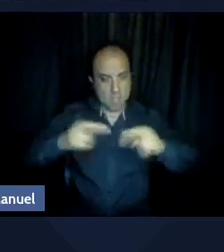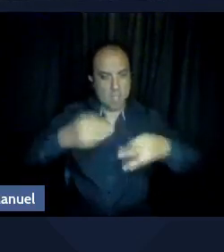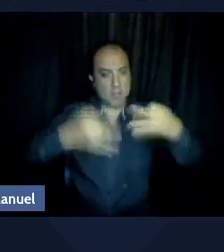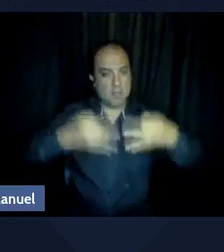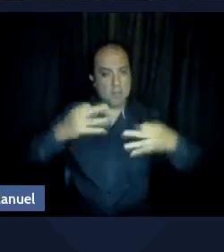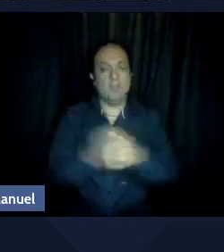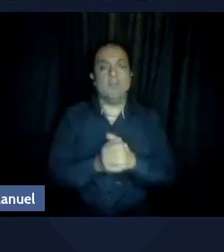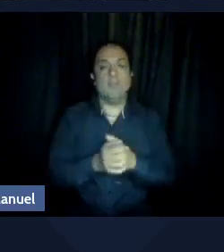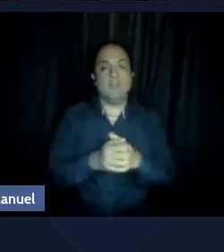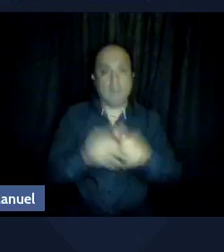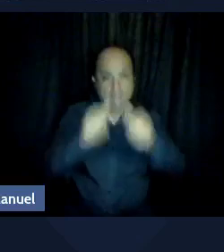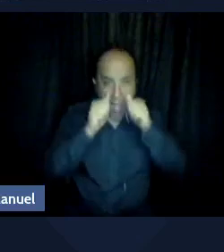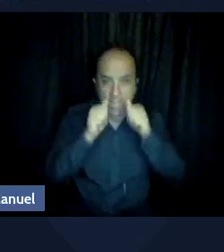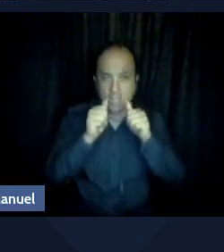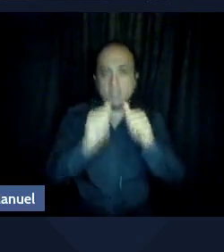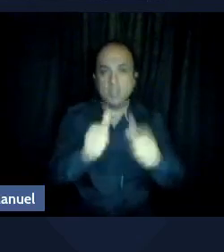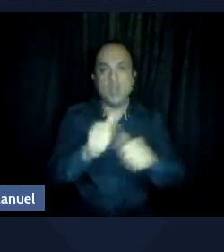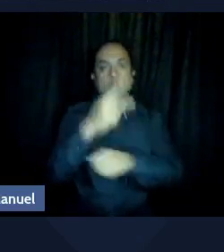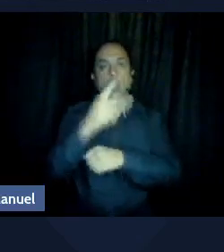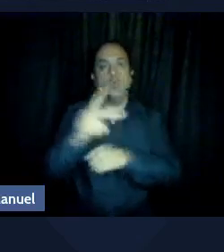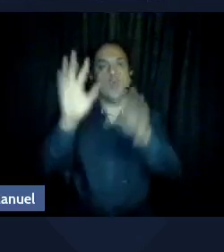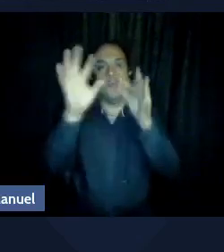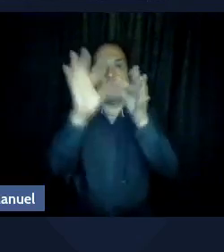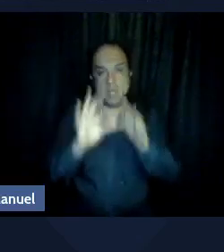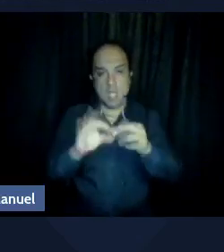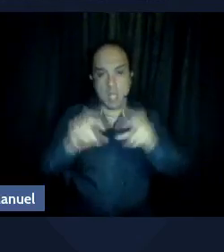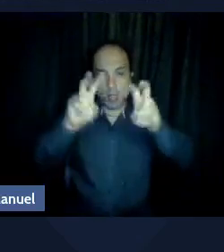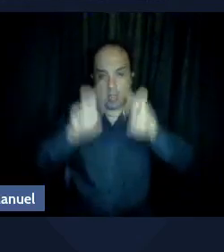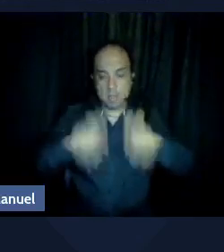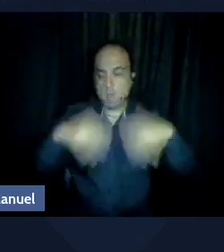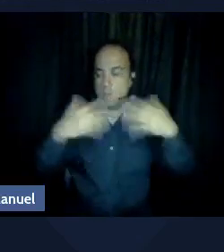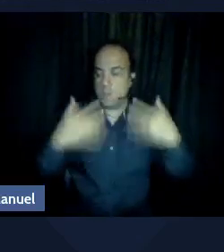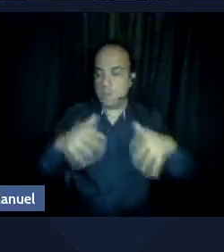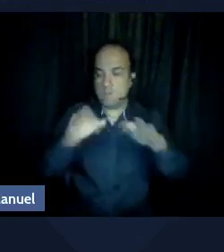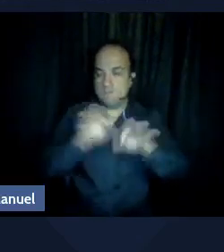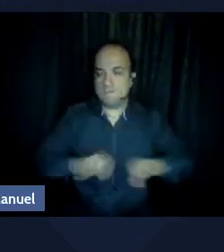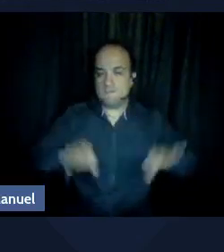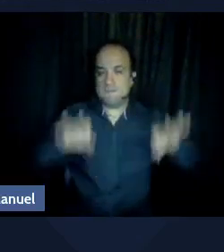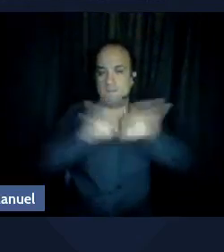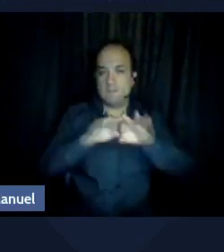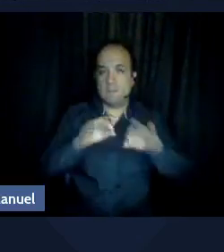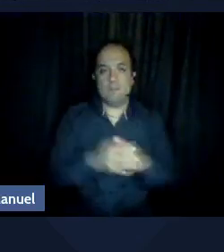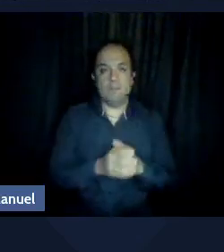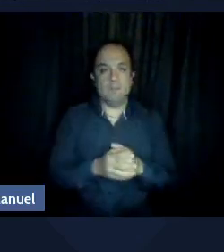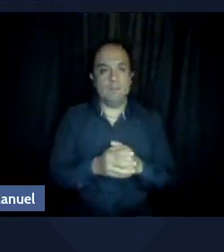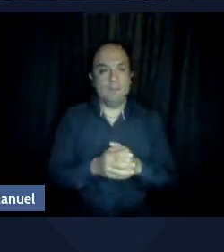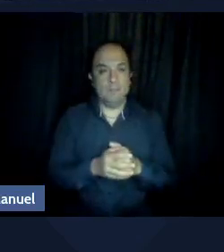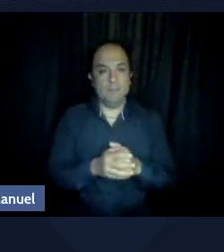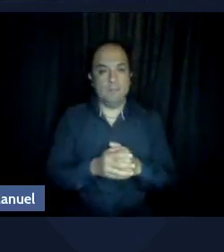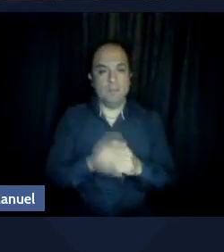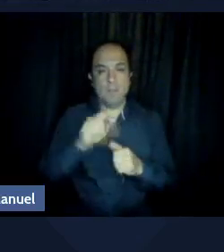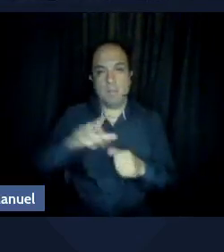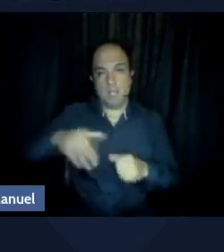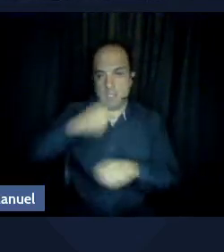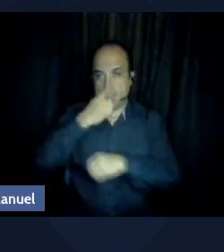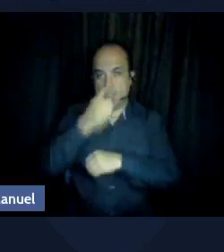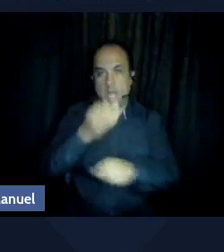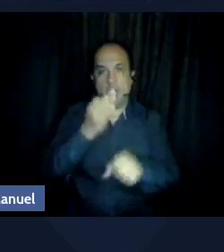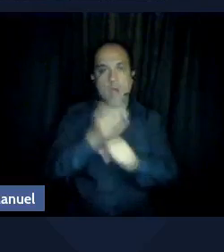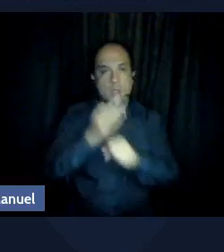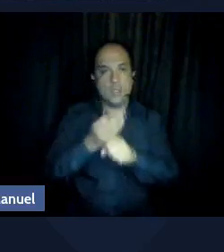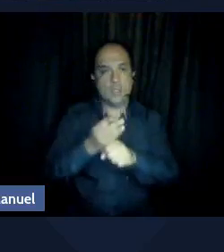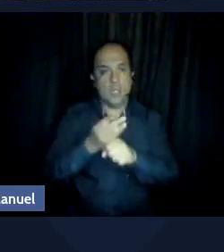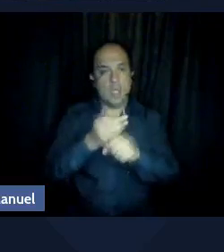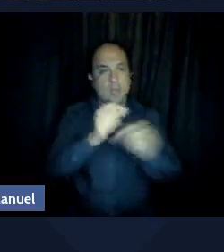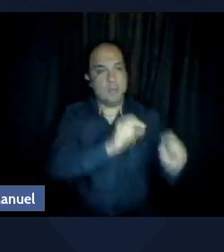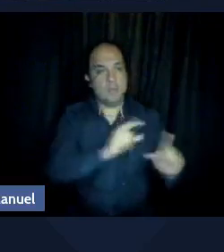atentos ya y atentos a escuchar sobre este tema. Y bueno, pues es investigación, como decía, yo me voy a atrever a compartir una frase